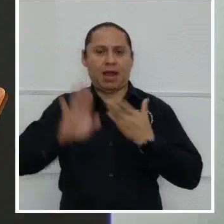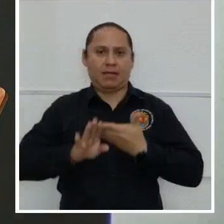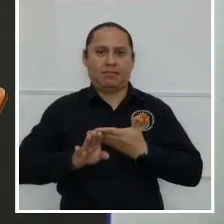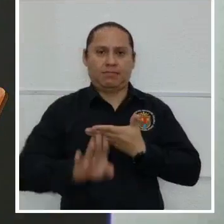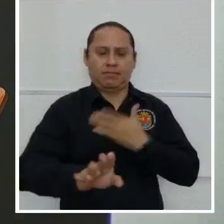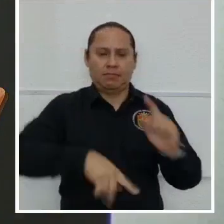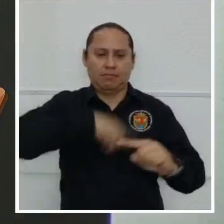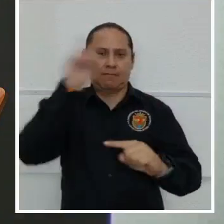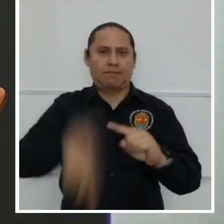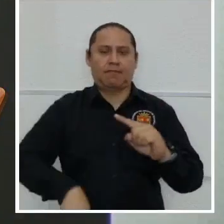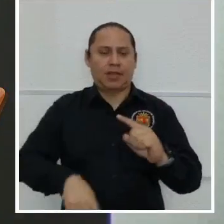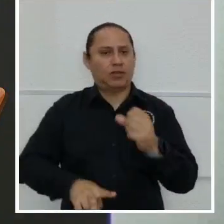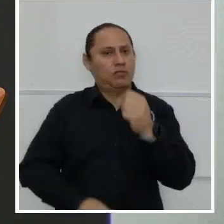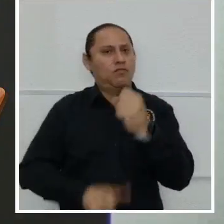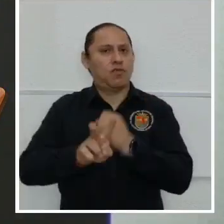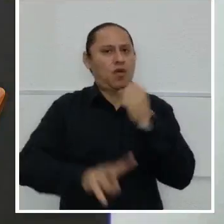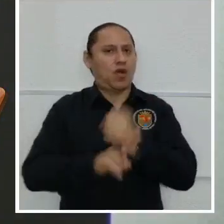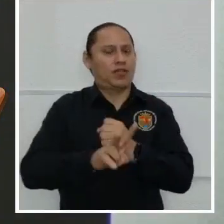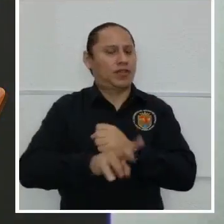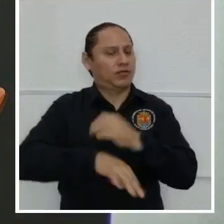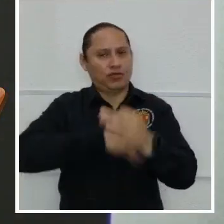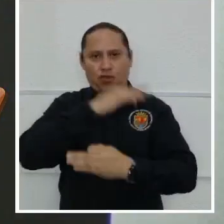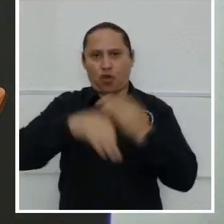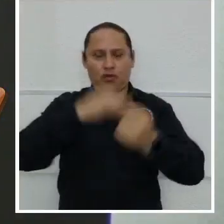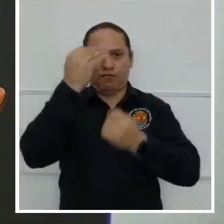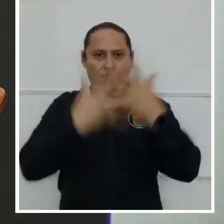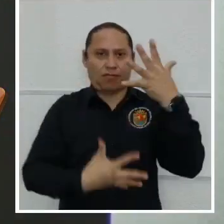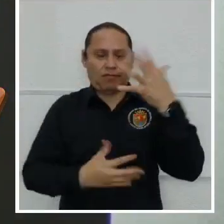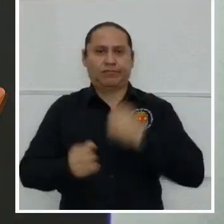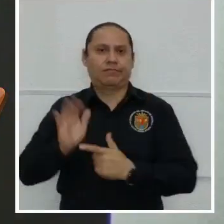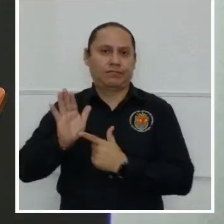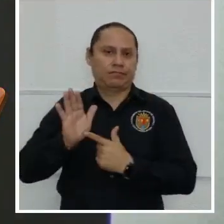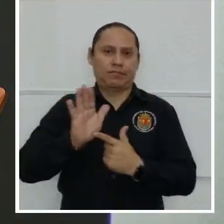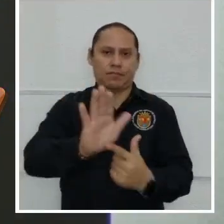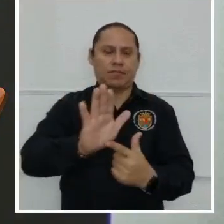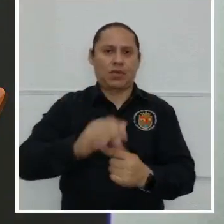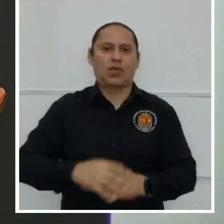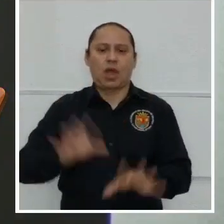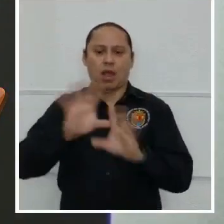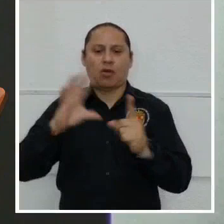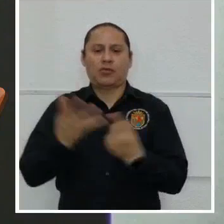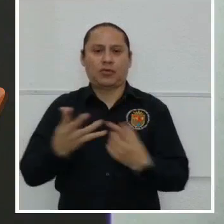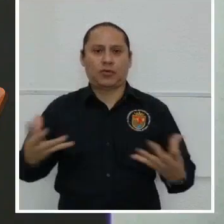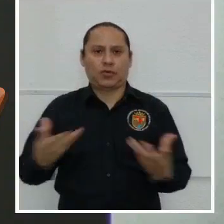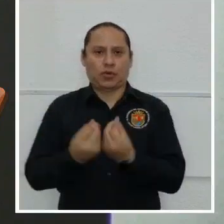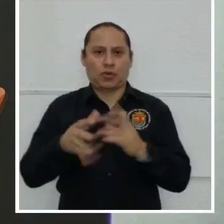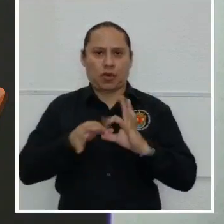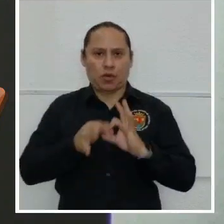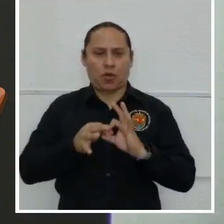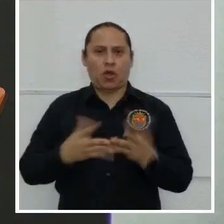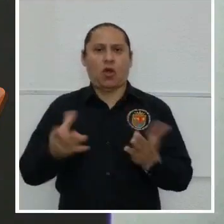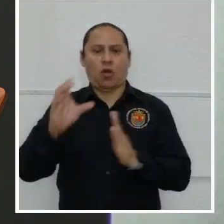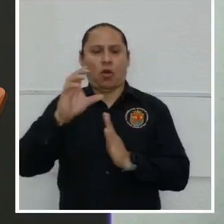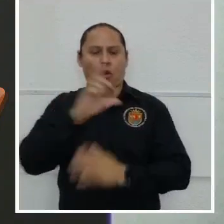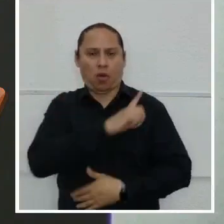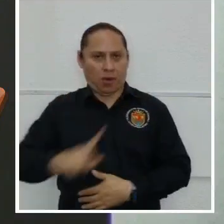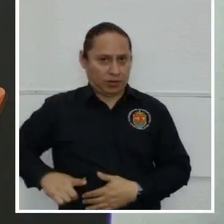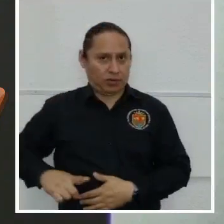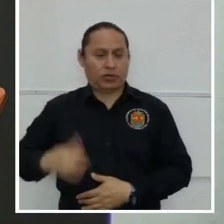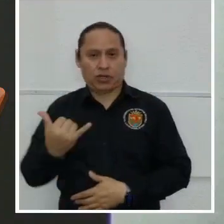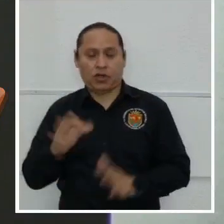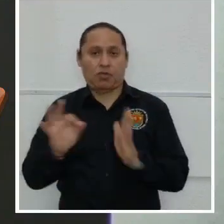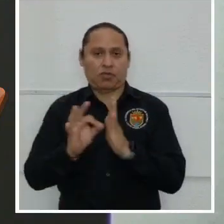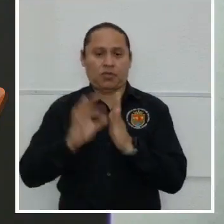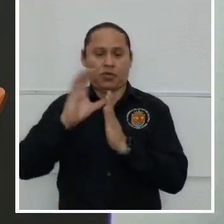y erradicar todas las violencias. El dictamen que se presentan las Comisiones Unidas de Gobernación y Puntos